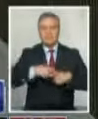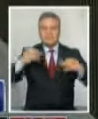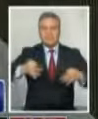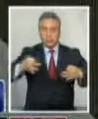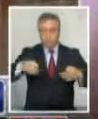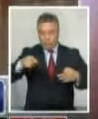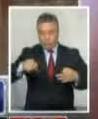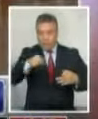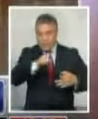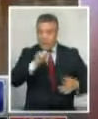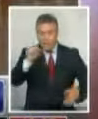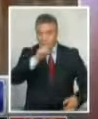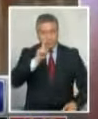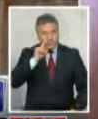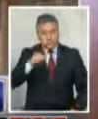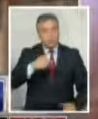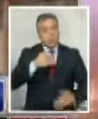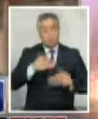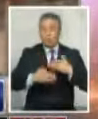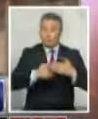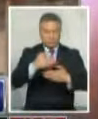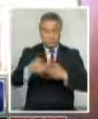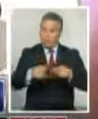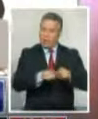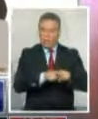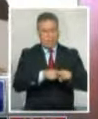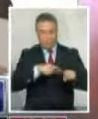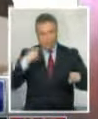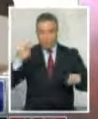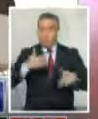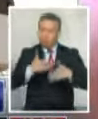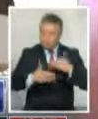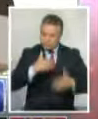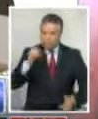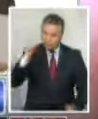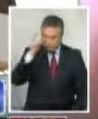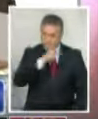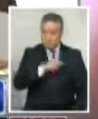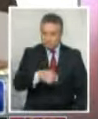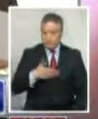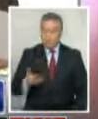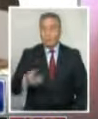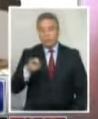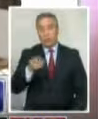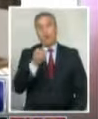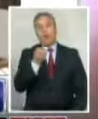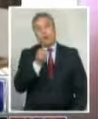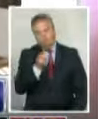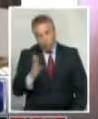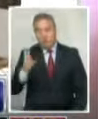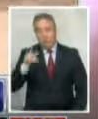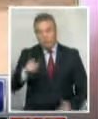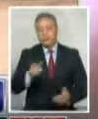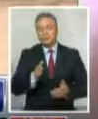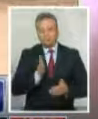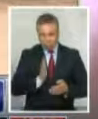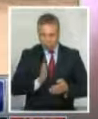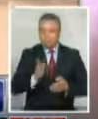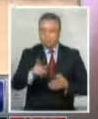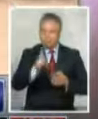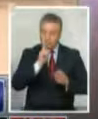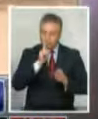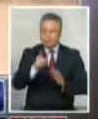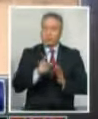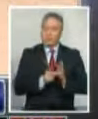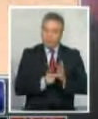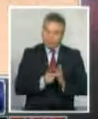esas características. Es un proceso largo, es un proceso difícil, es un proceso largo que obviamente todavía está en desarrollo,